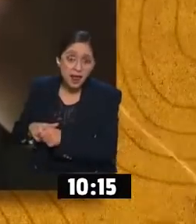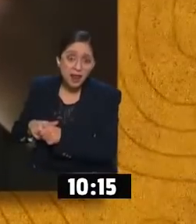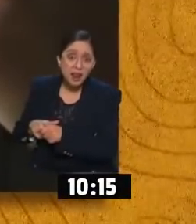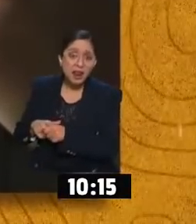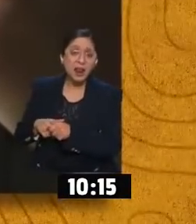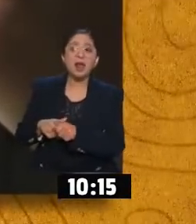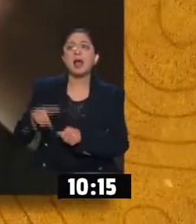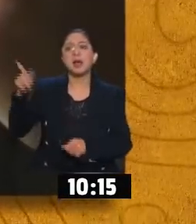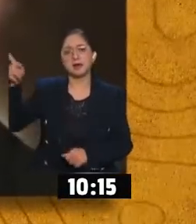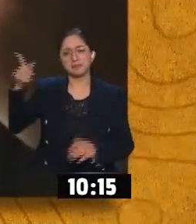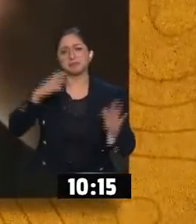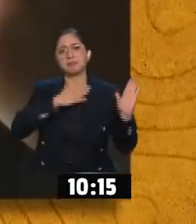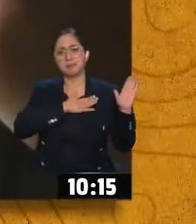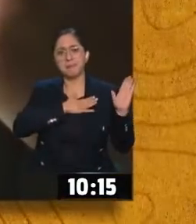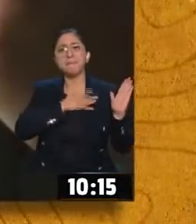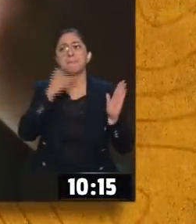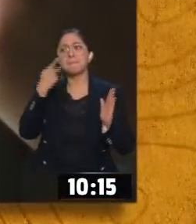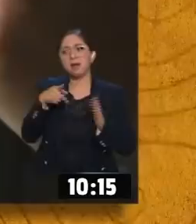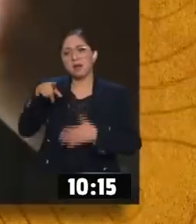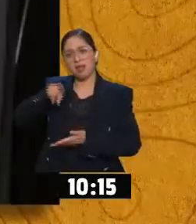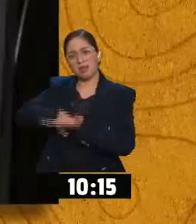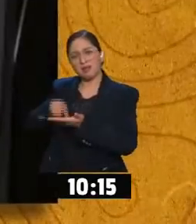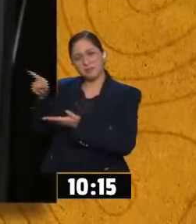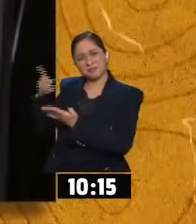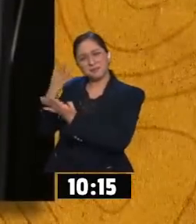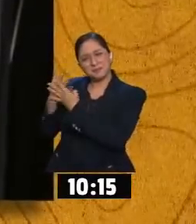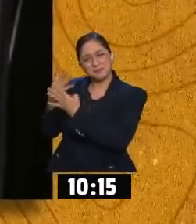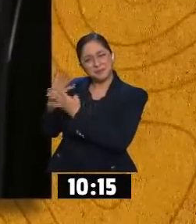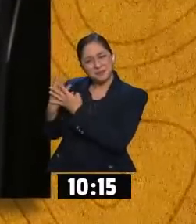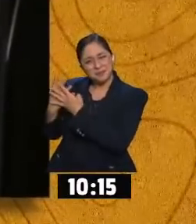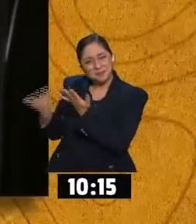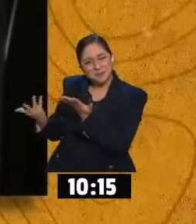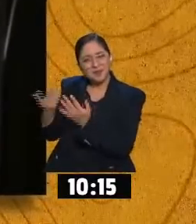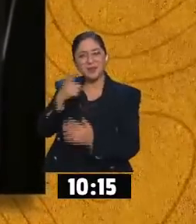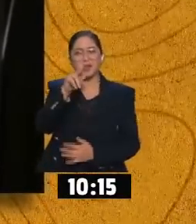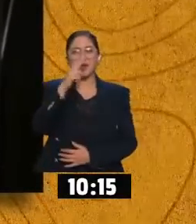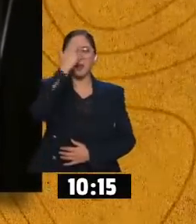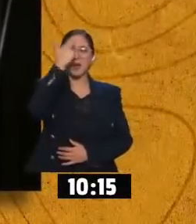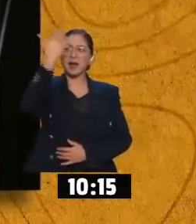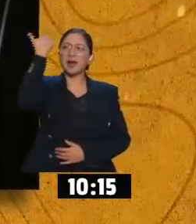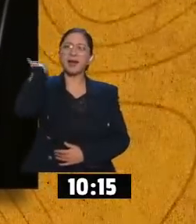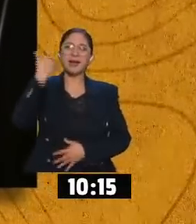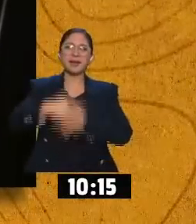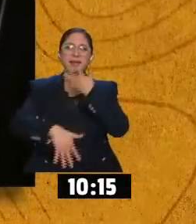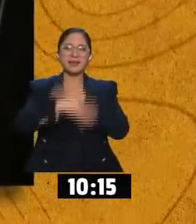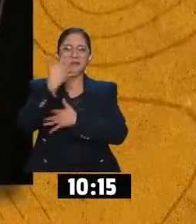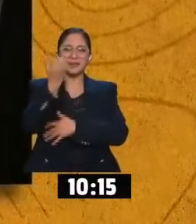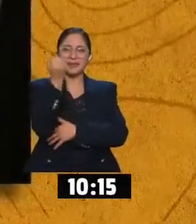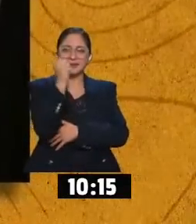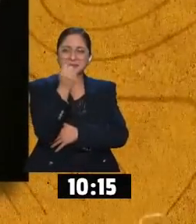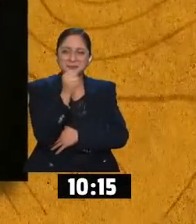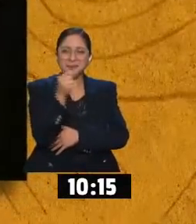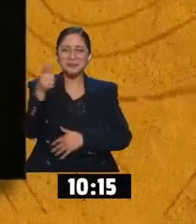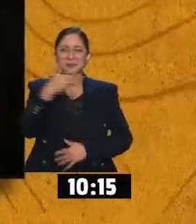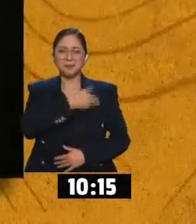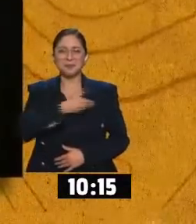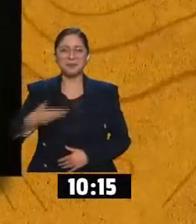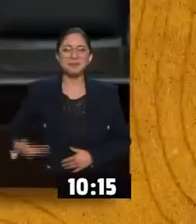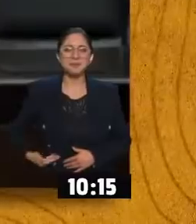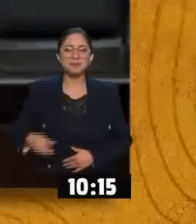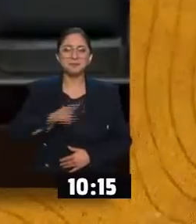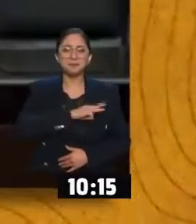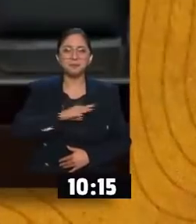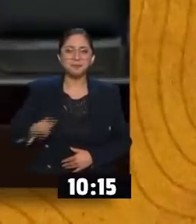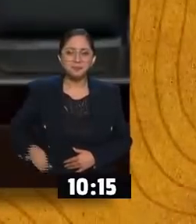la cárcel. Con razón. Entonces sí hay. ¿Se acuerda el que dio el grito del 15 de septiembre, el presidente municipal? Por streaming. De Guerrero Desde